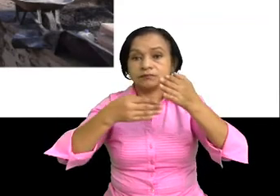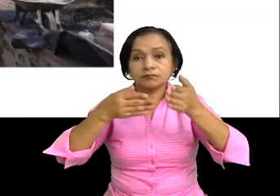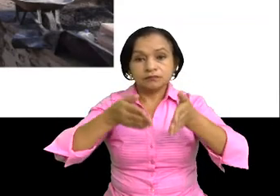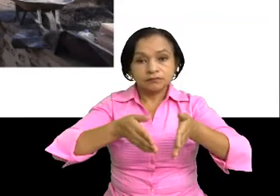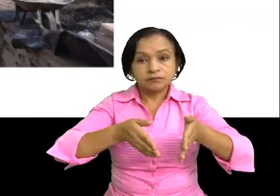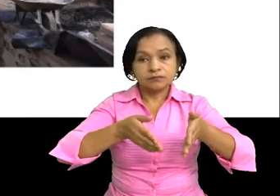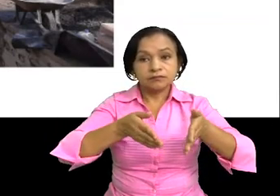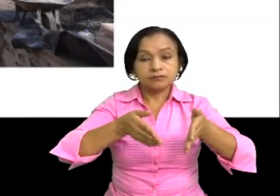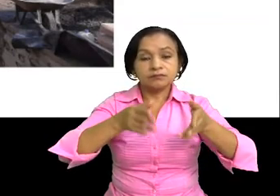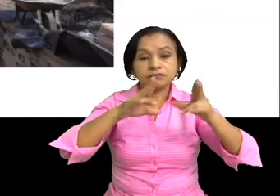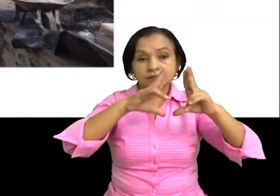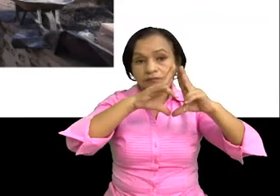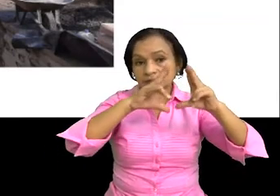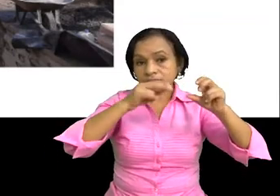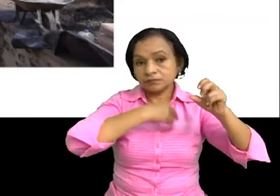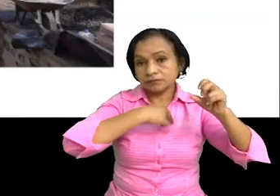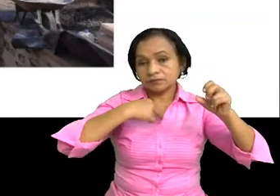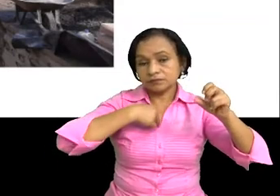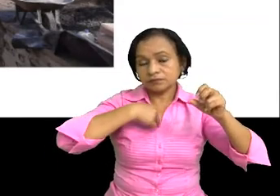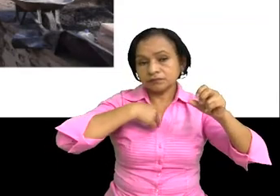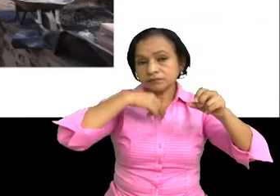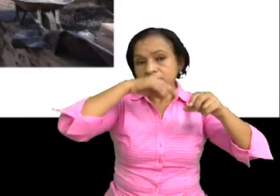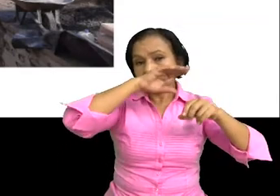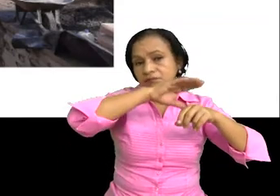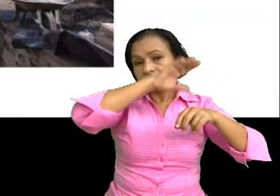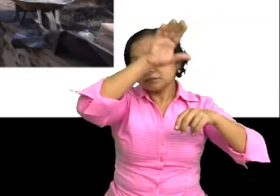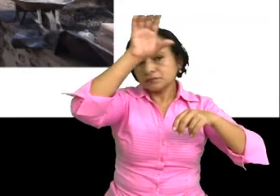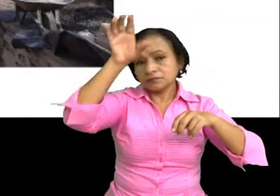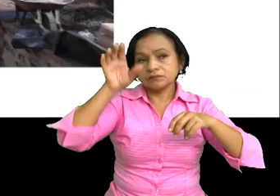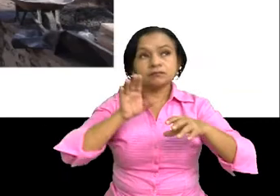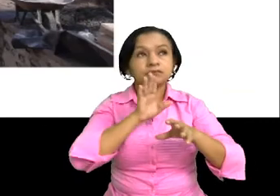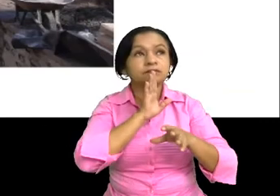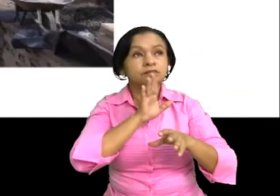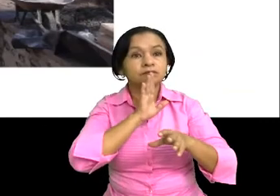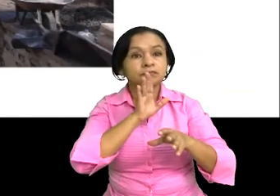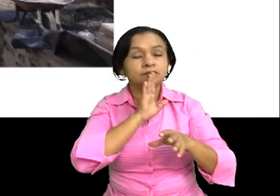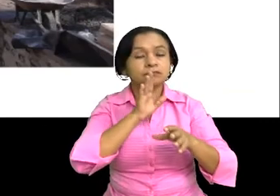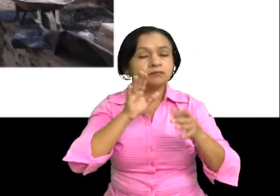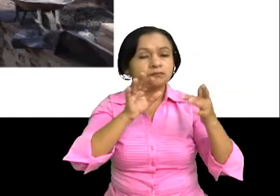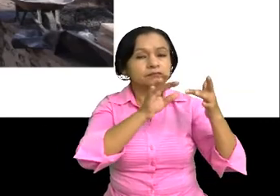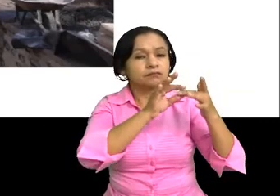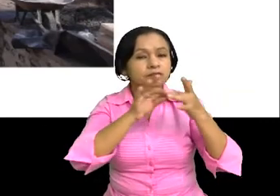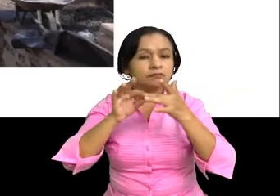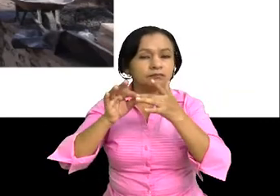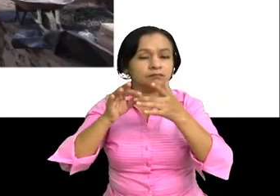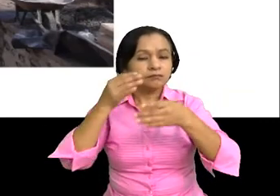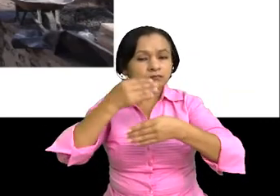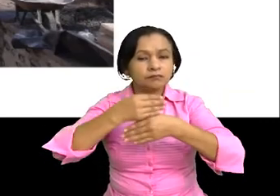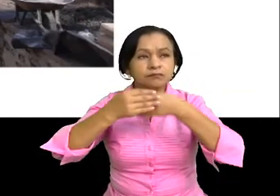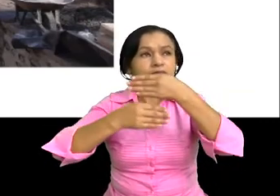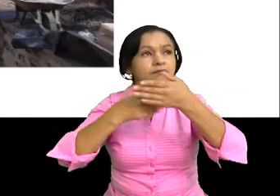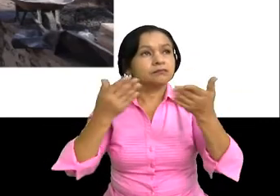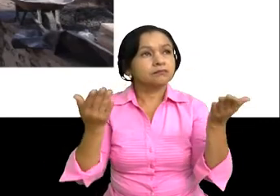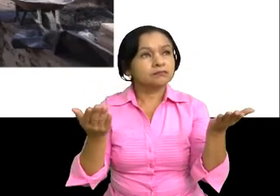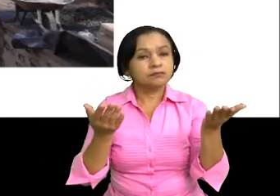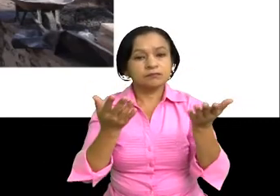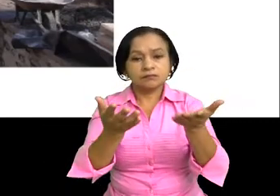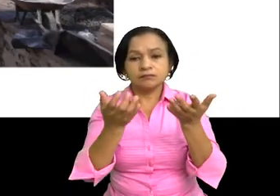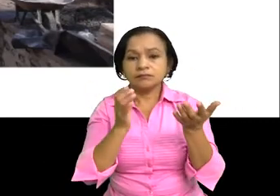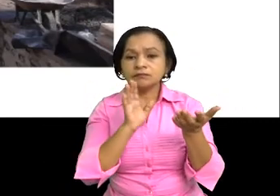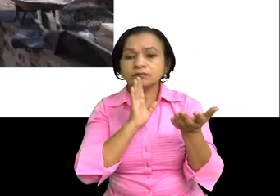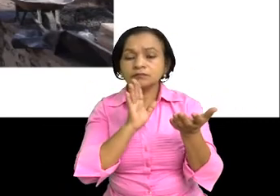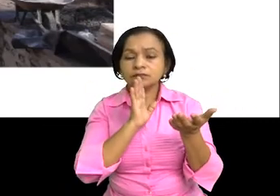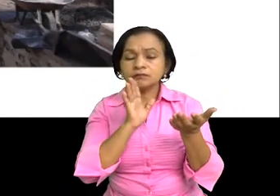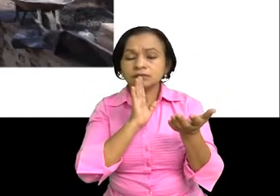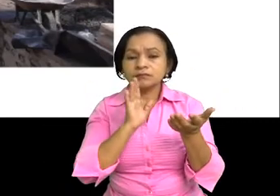realizamos en el interior del país. No solamente se trata de hablar de las grandes obras y de los grandes proyectos. Claro. También queremos hablar en